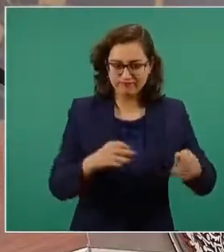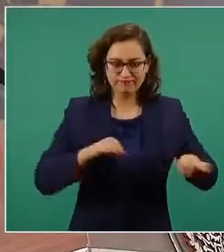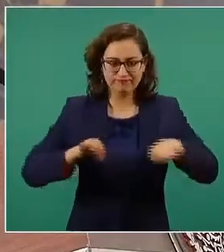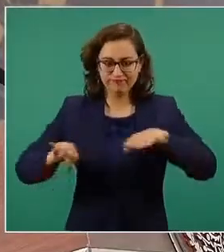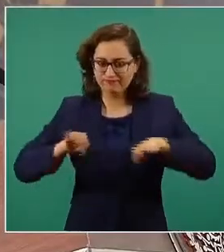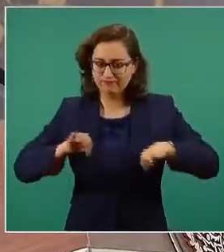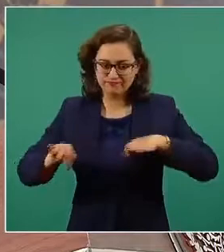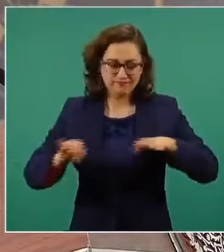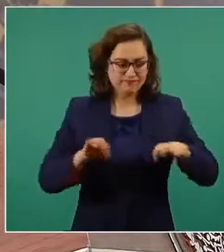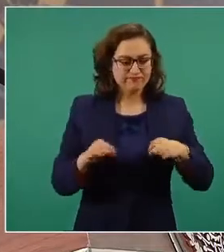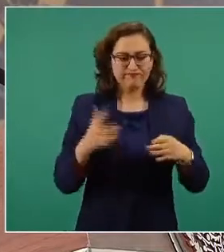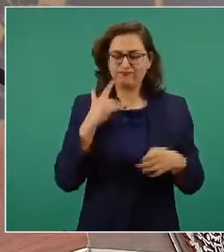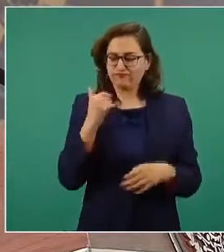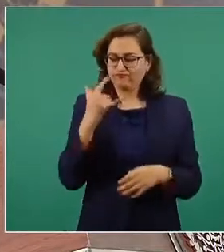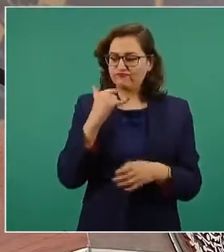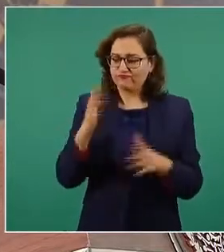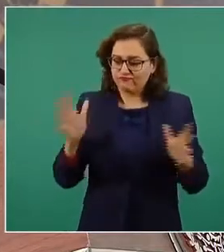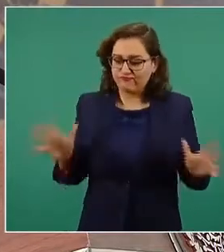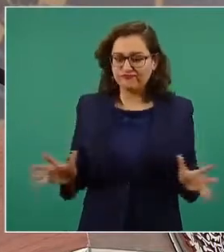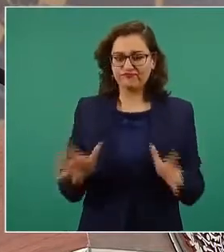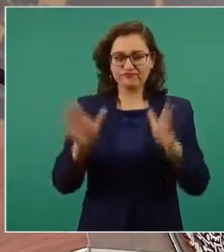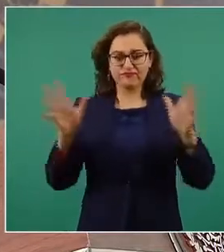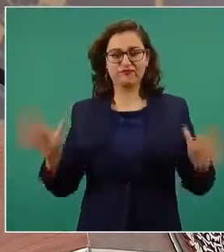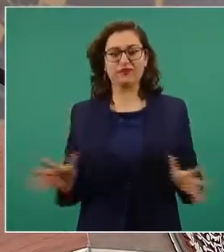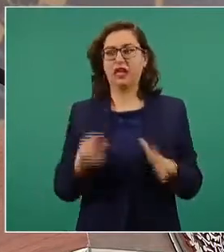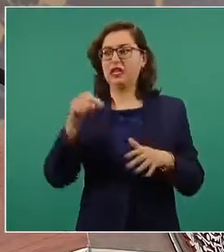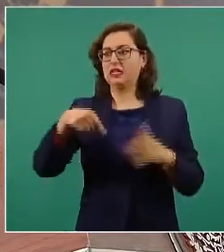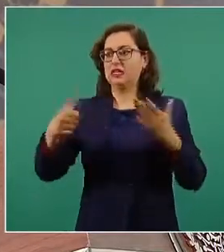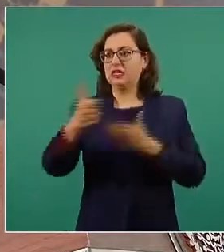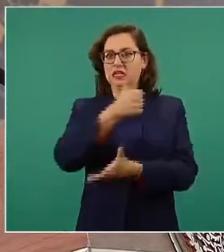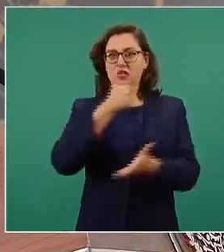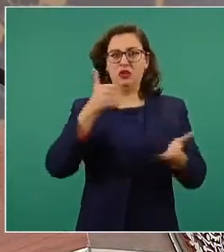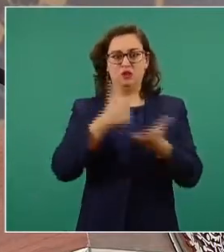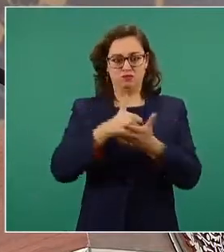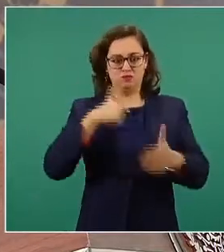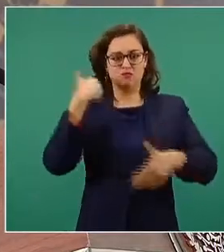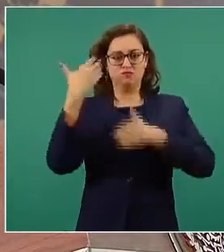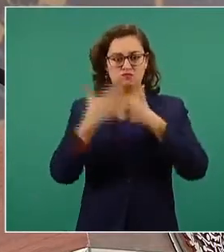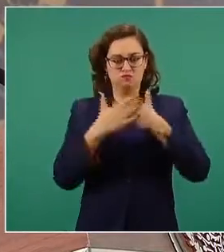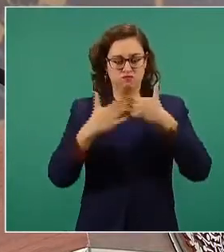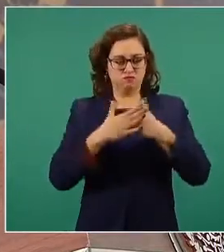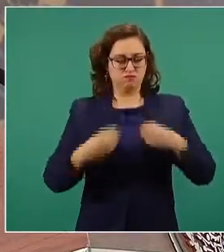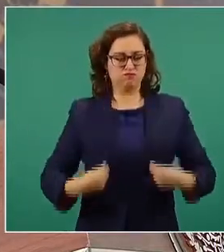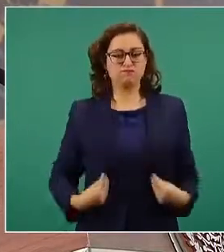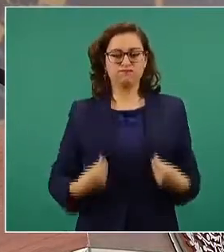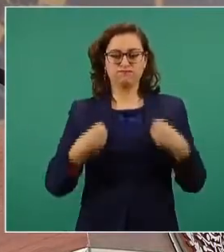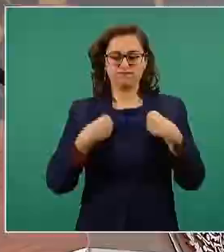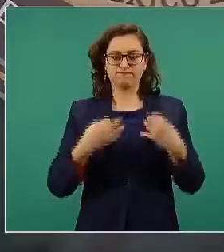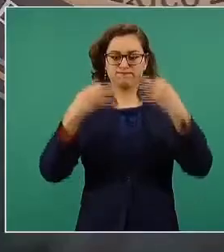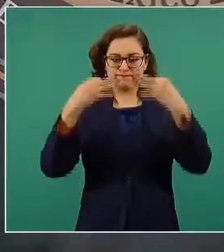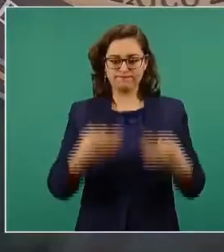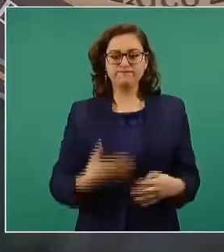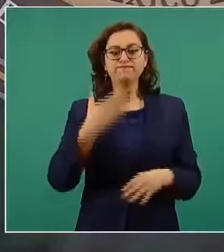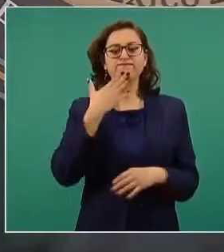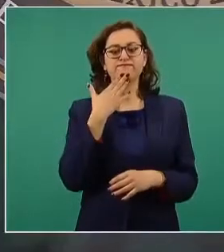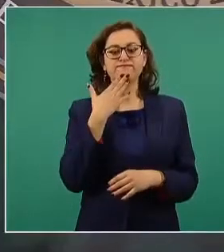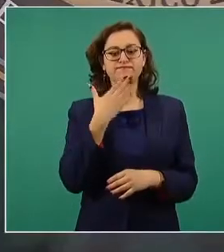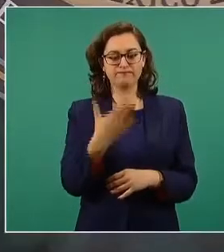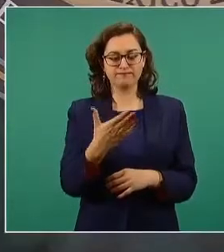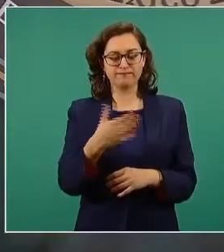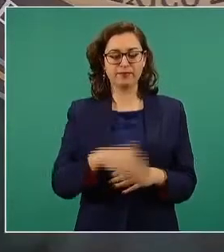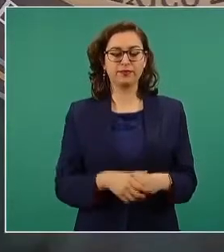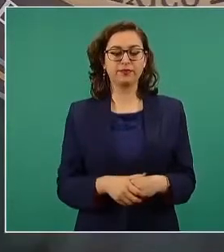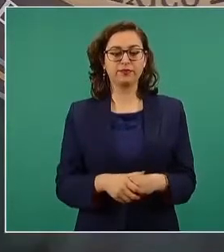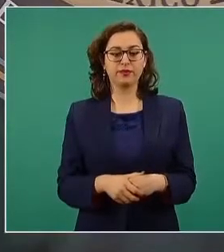de convertir a la ciudad en un espacio para el bienestar y el disfrute de la vida.